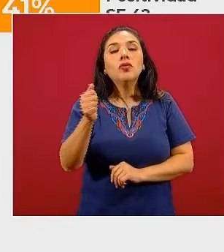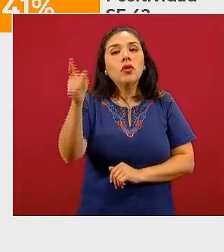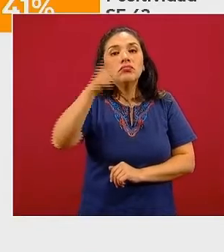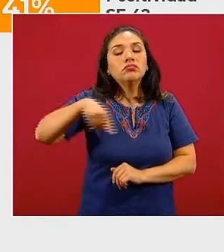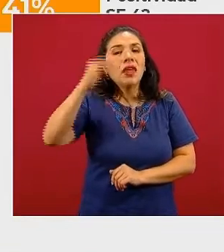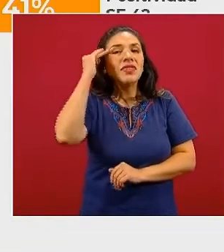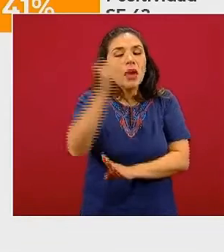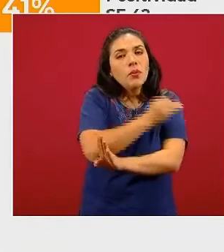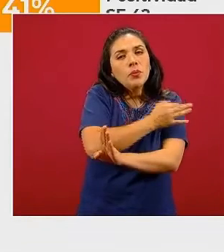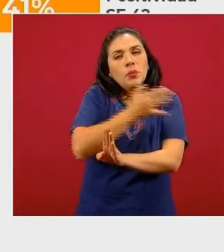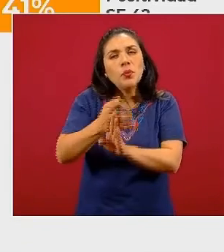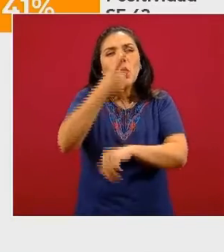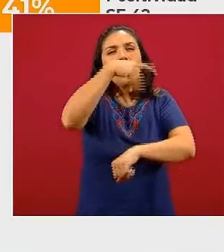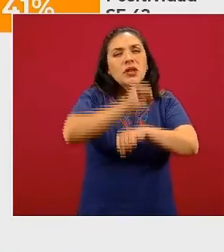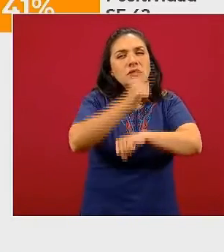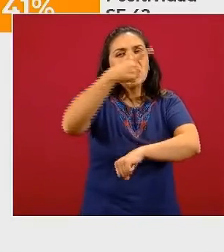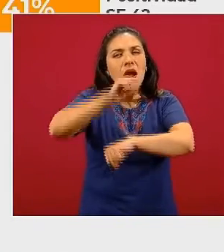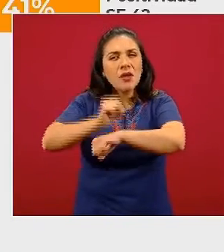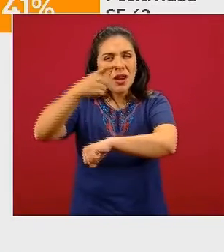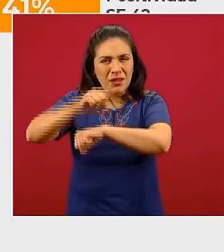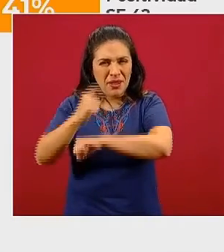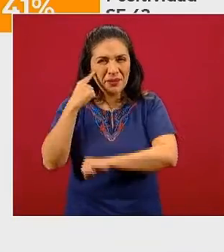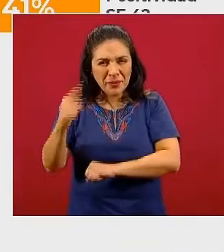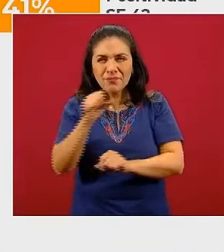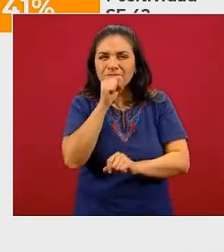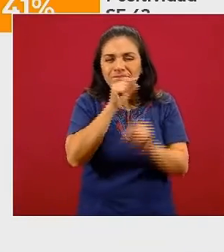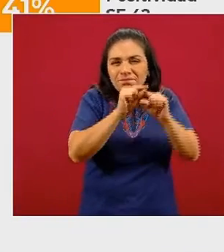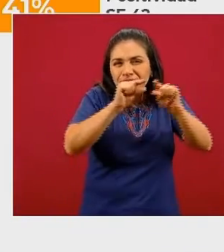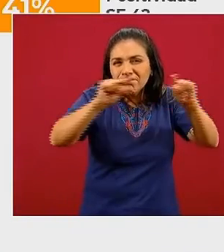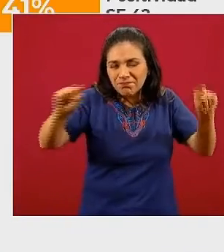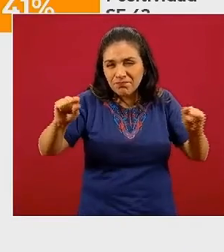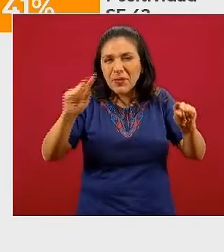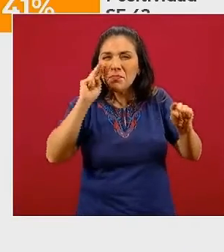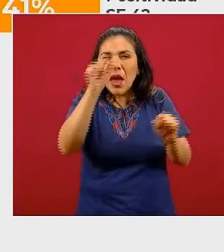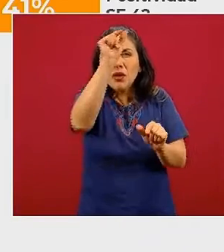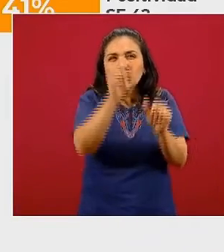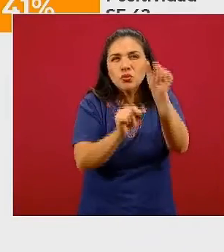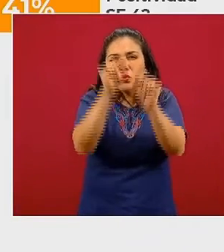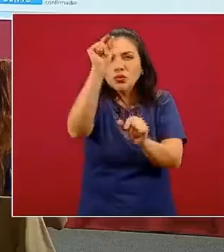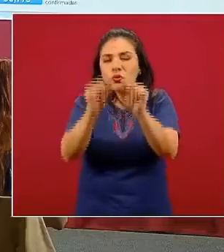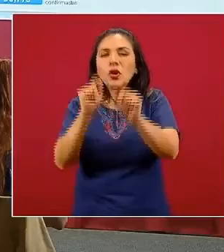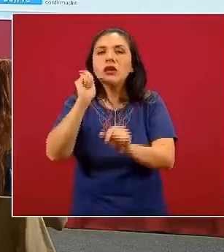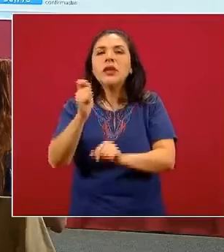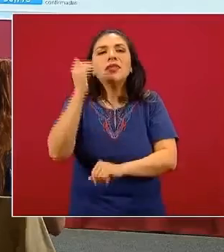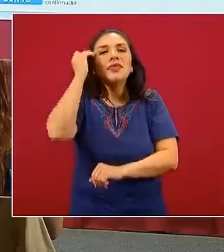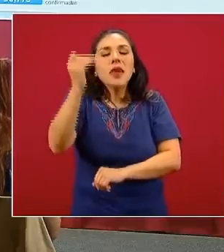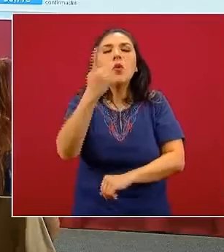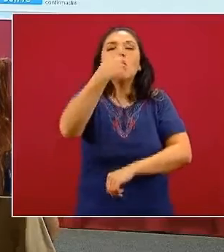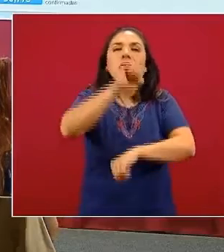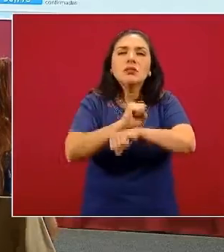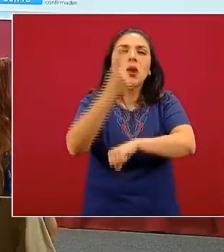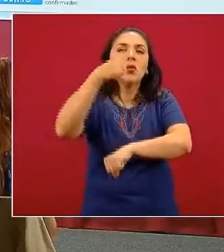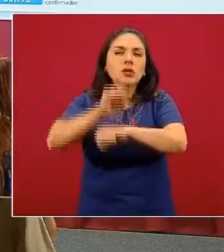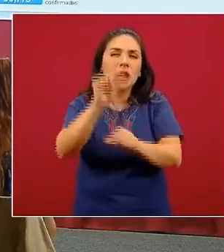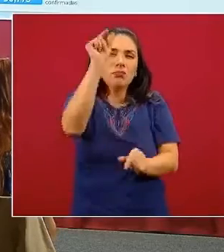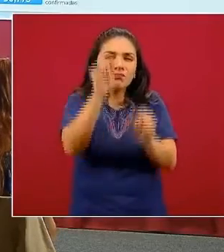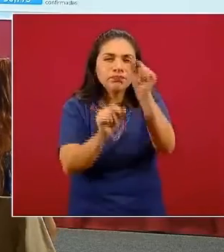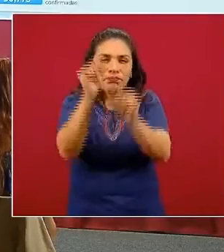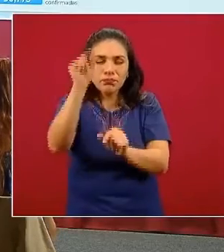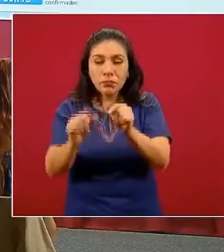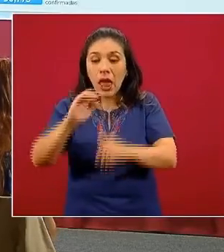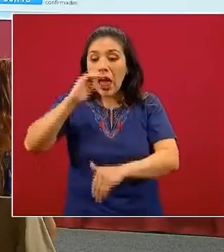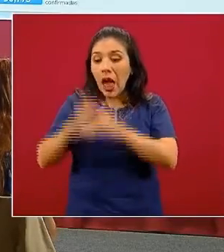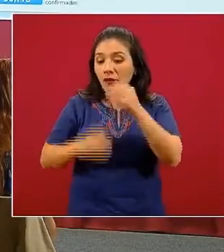el tiempo. Conforme que transcurren la distancia entre estas columnas, es el tiempo, está medido en semanas, termina en la